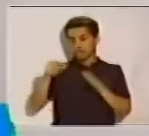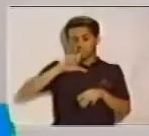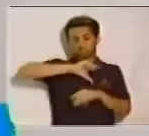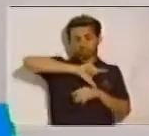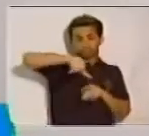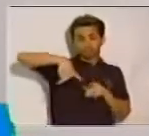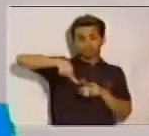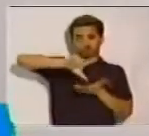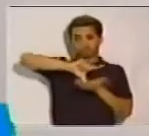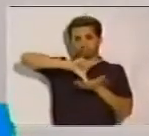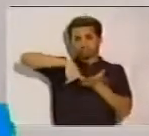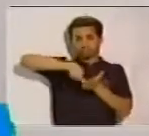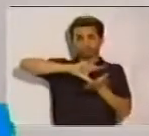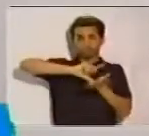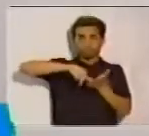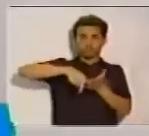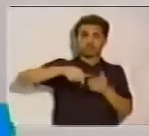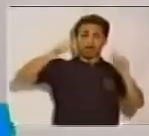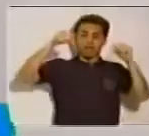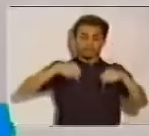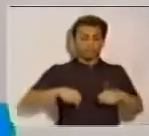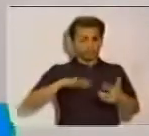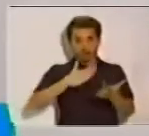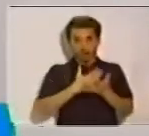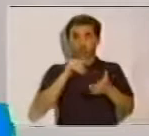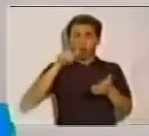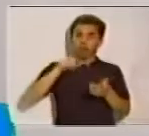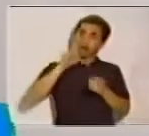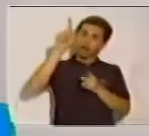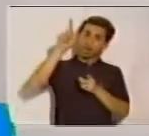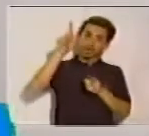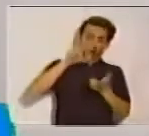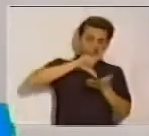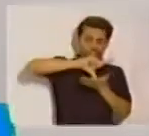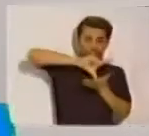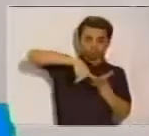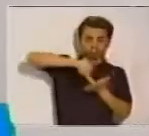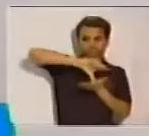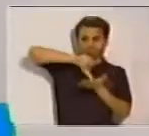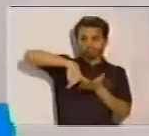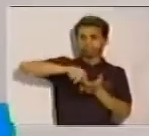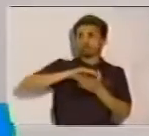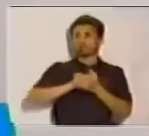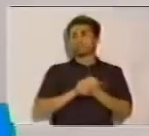Cortar otra vez, pero aquí arriba, miren. Vamos a cortar.